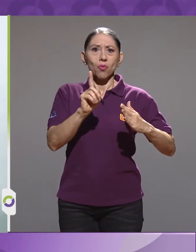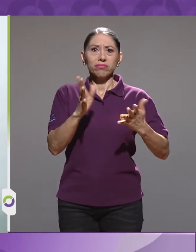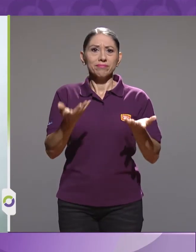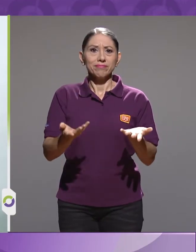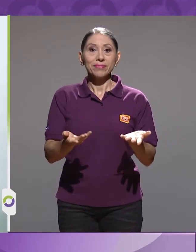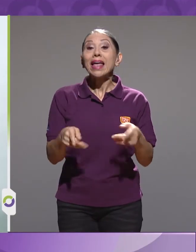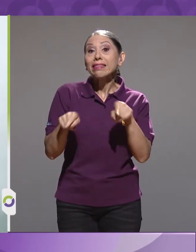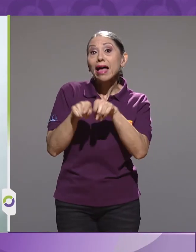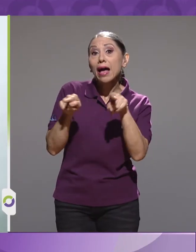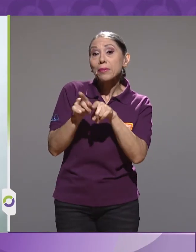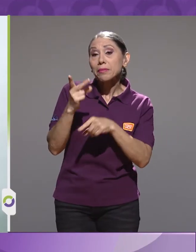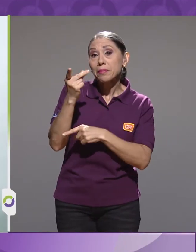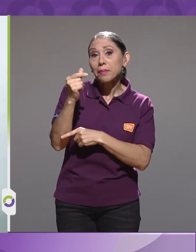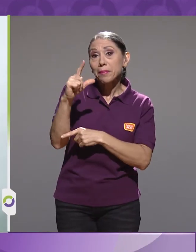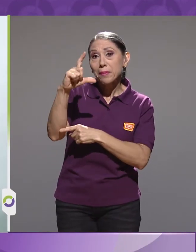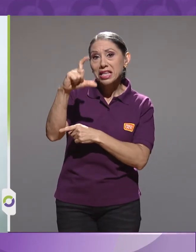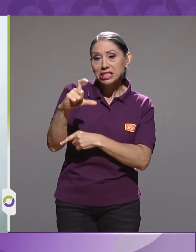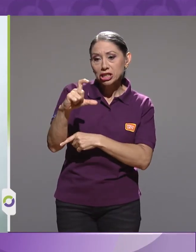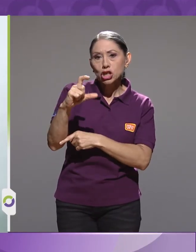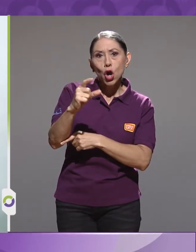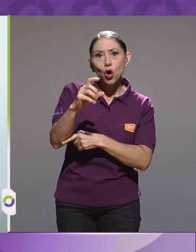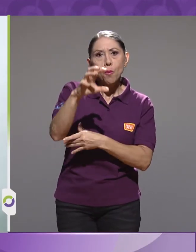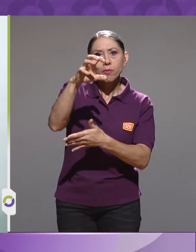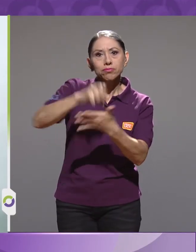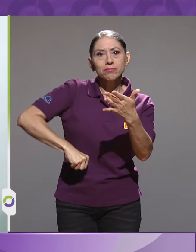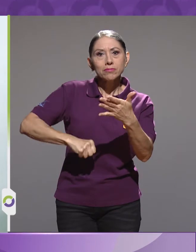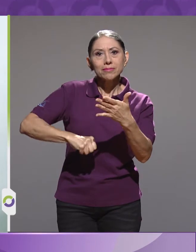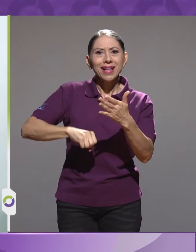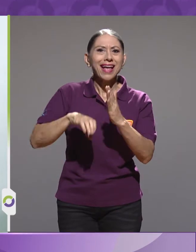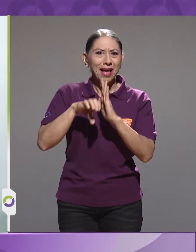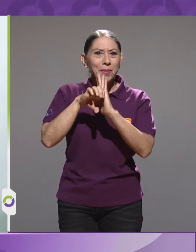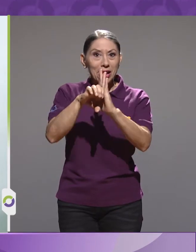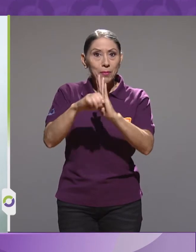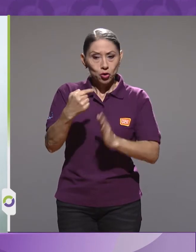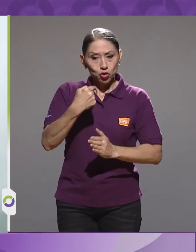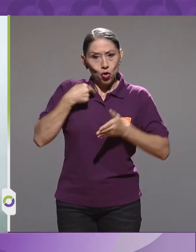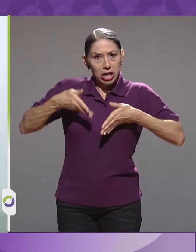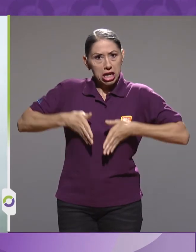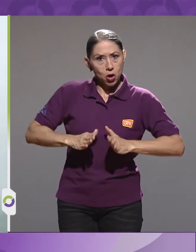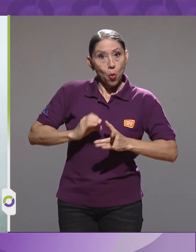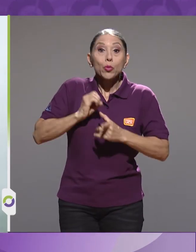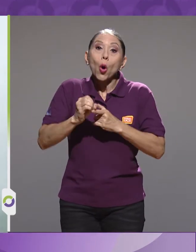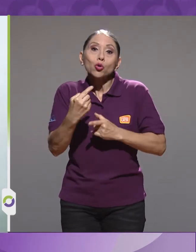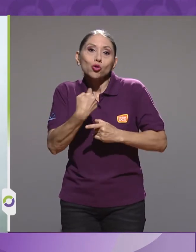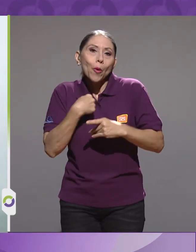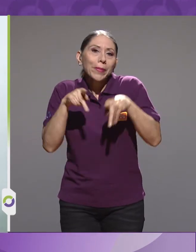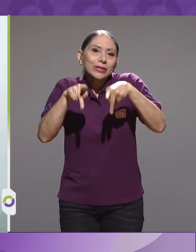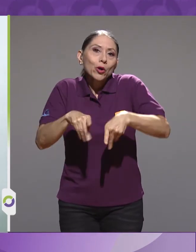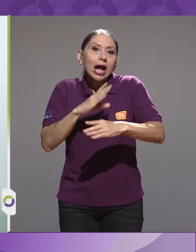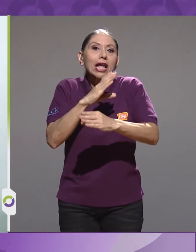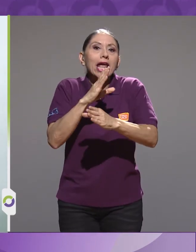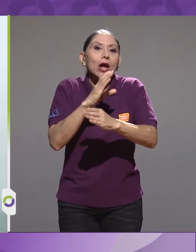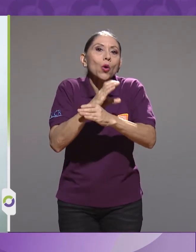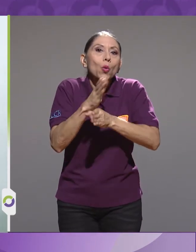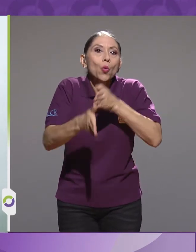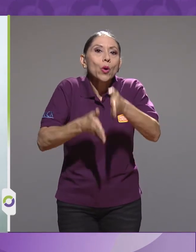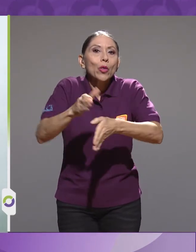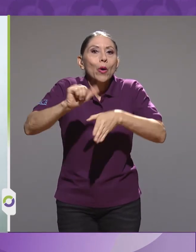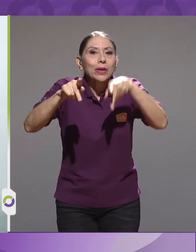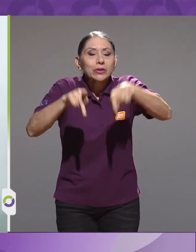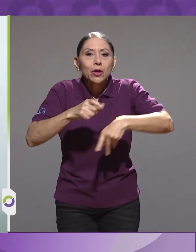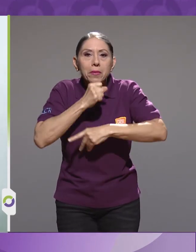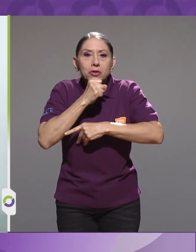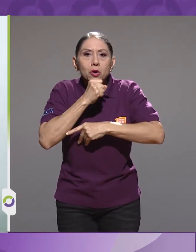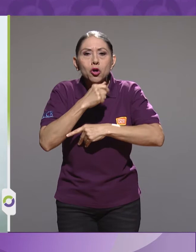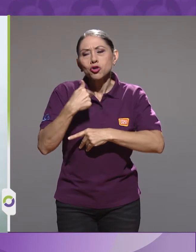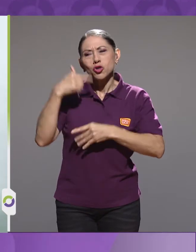la pensión, ¿verdad? Que muchas veces se da, o sea, yo como hijo o como persona que cuido, decido que le voy a quitar la pensión a mi papá